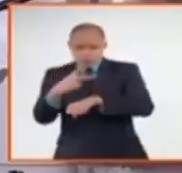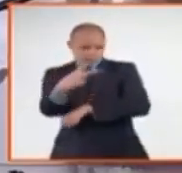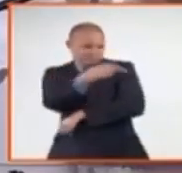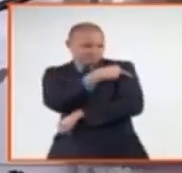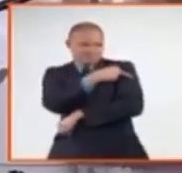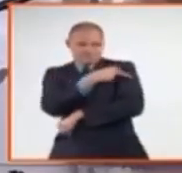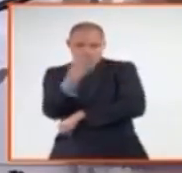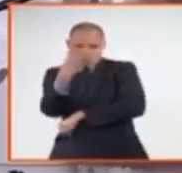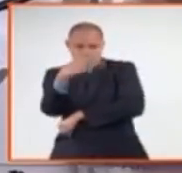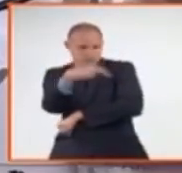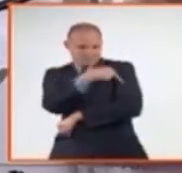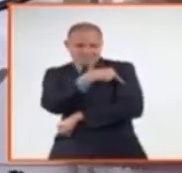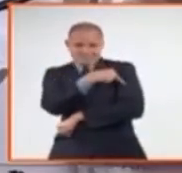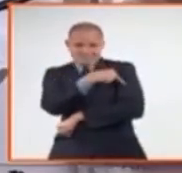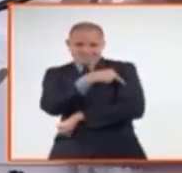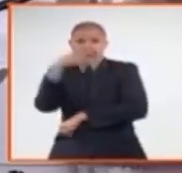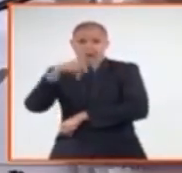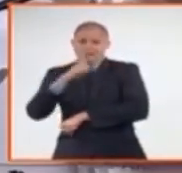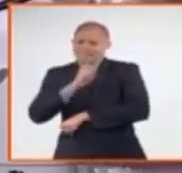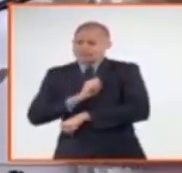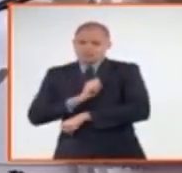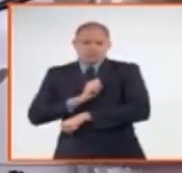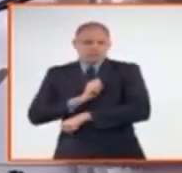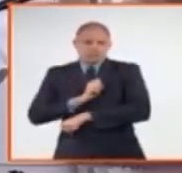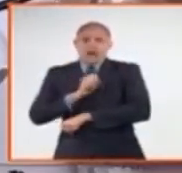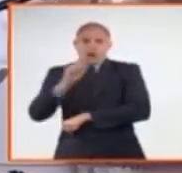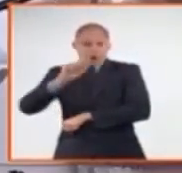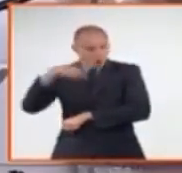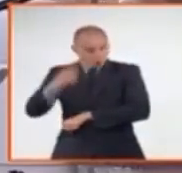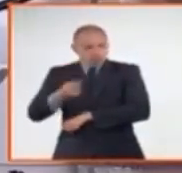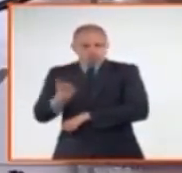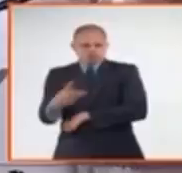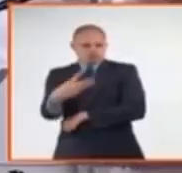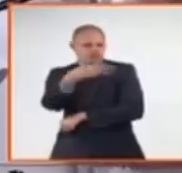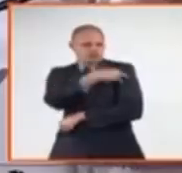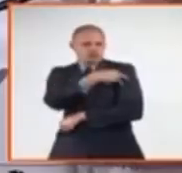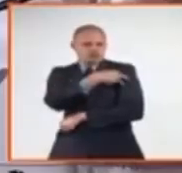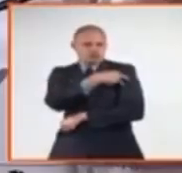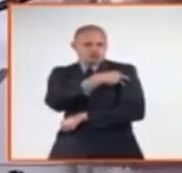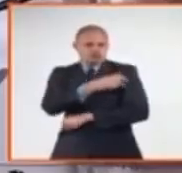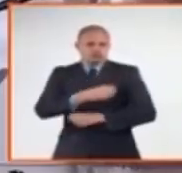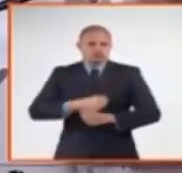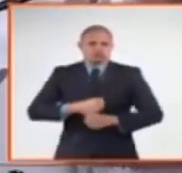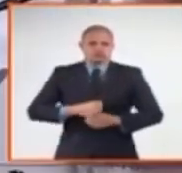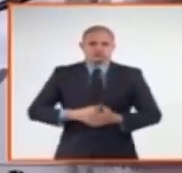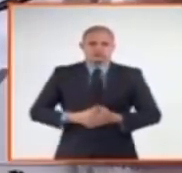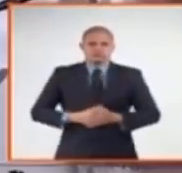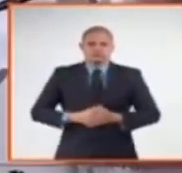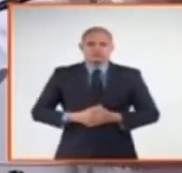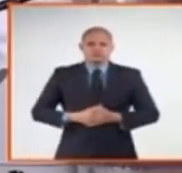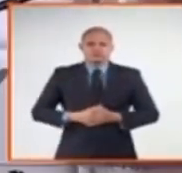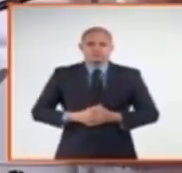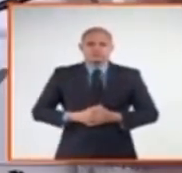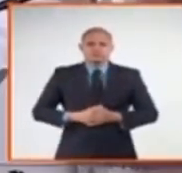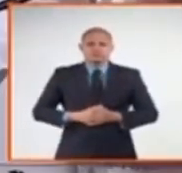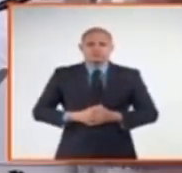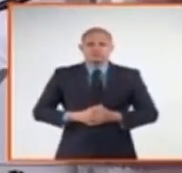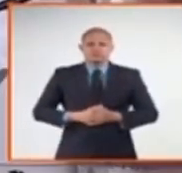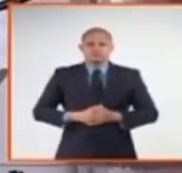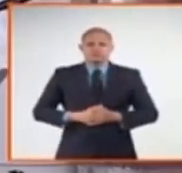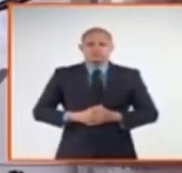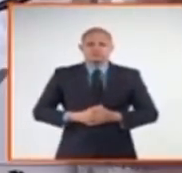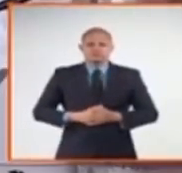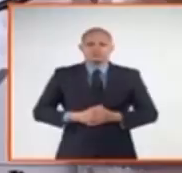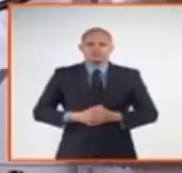de la eficacia de aragón son estudios controlados condiciona un poco más ideal y que eso sirven bueno para saber